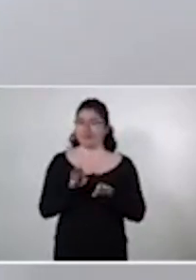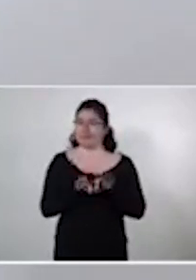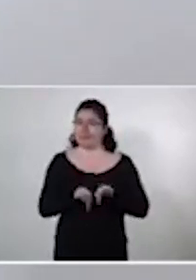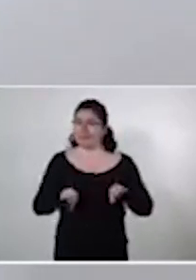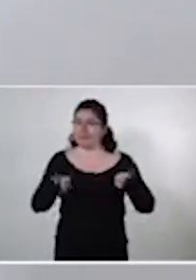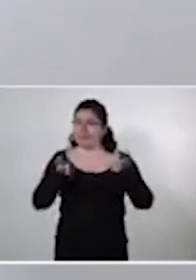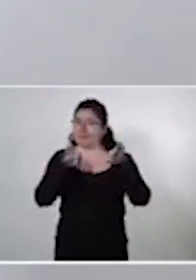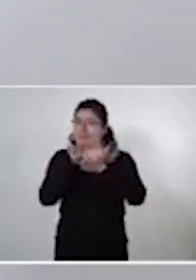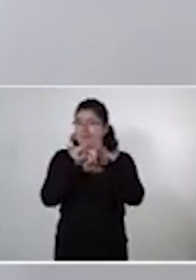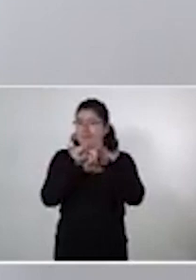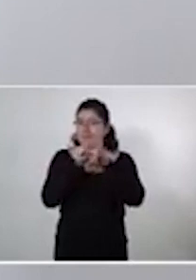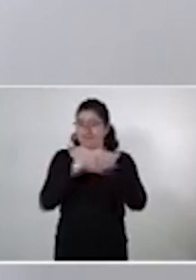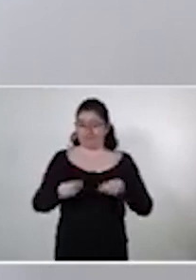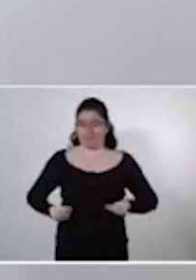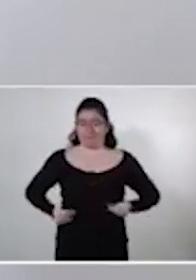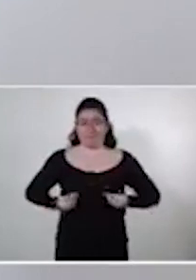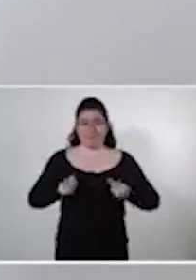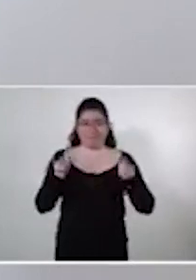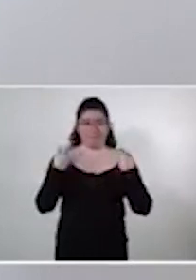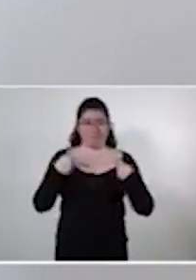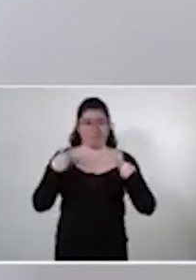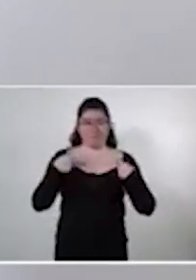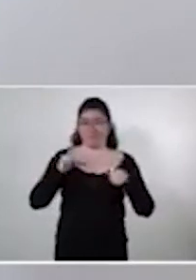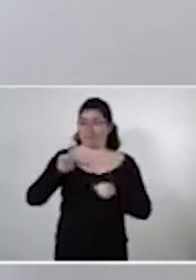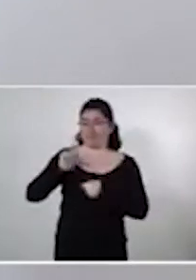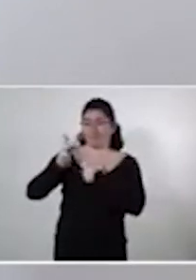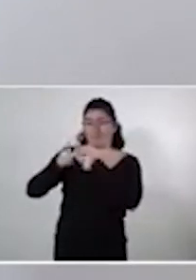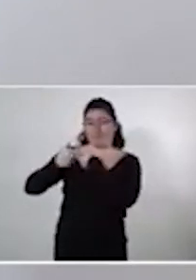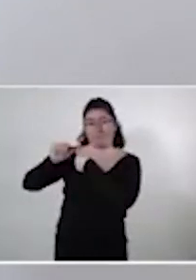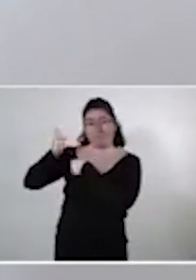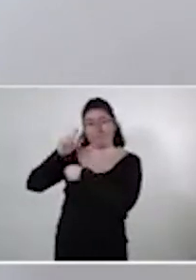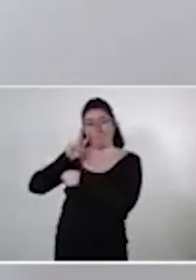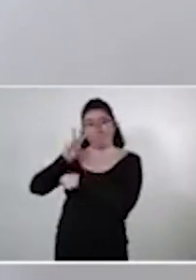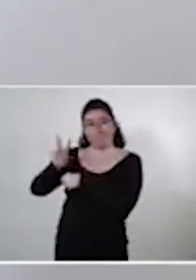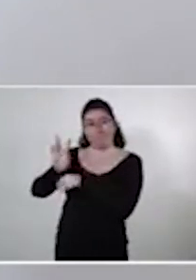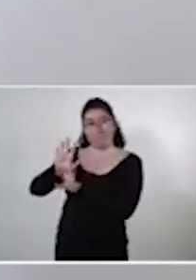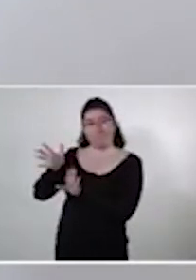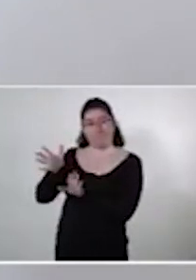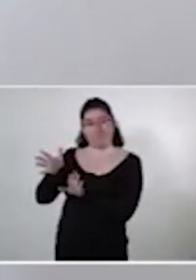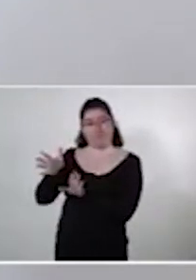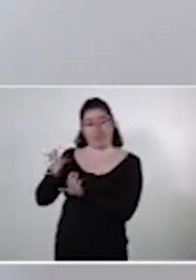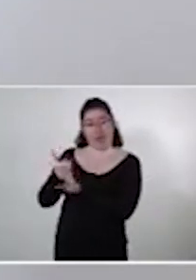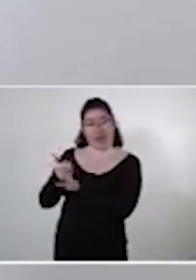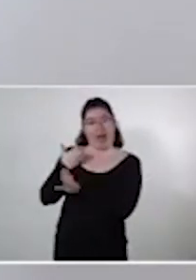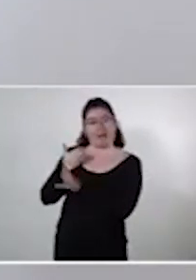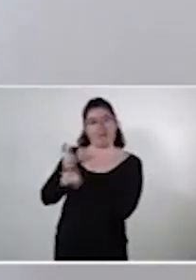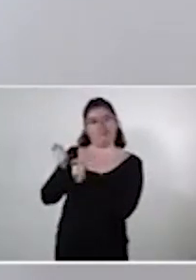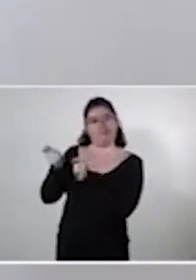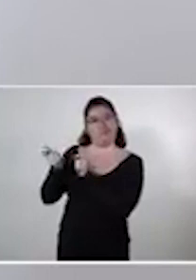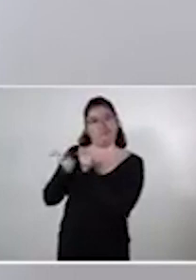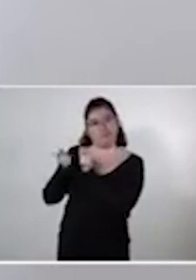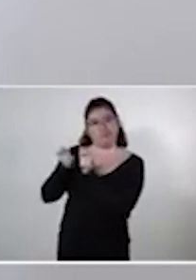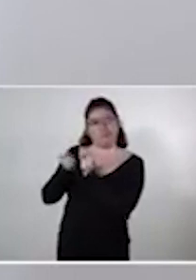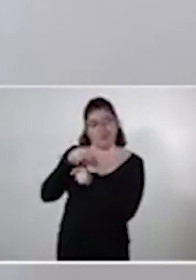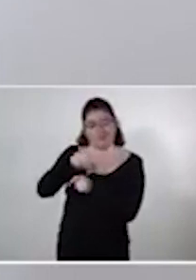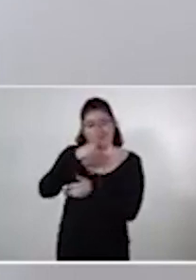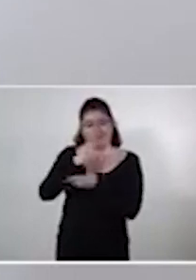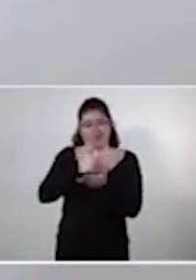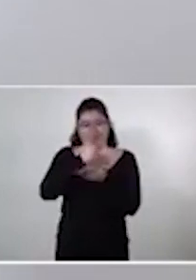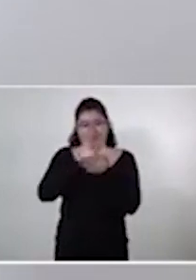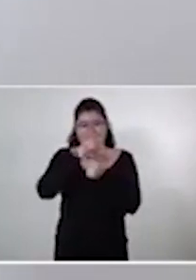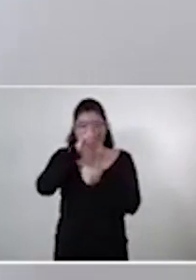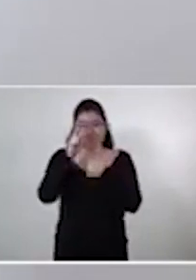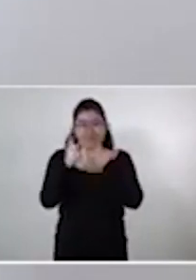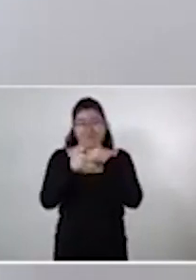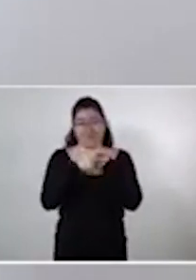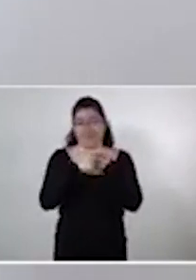personas. Hemos visto lo que ha pasado en otros países, se han tomado medidas a tiempo en nuestra ciudad y en el país para no